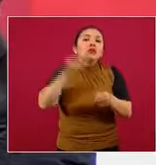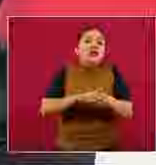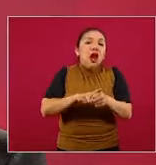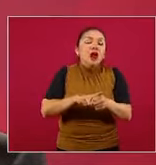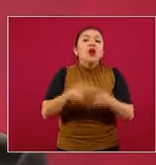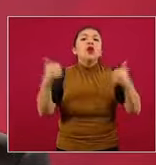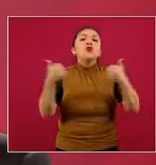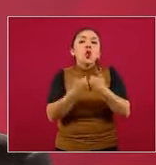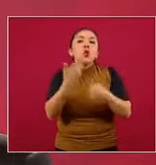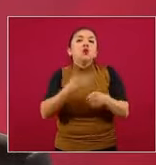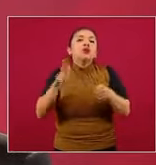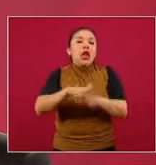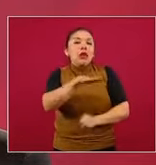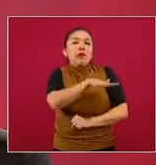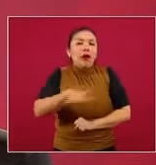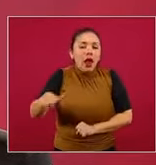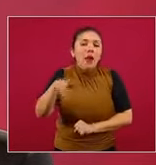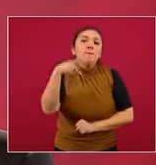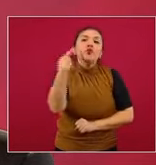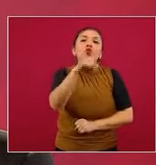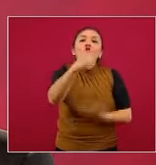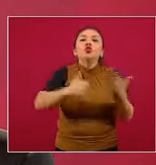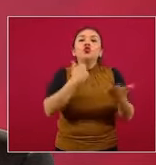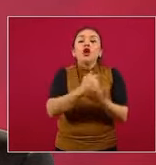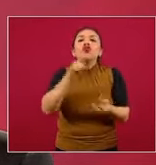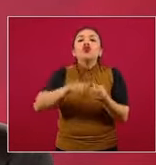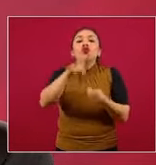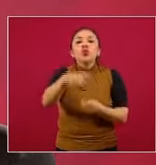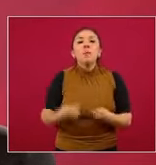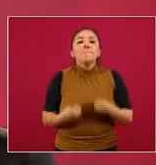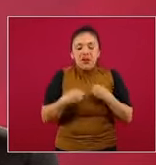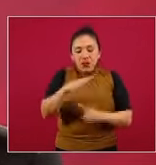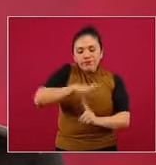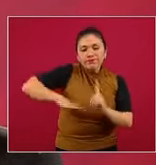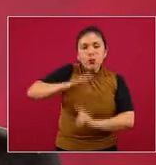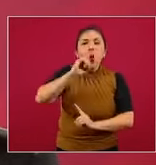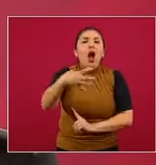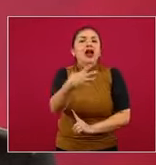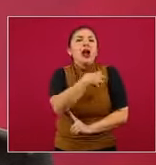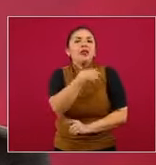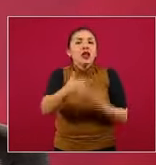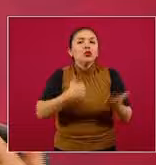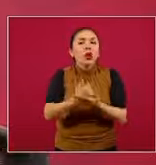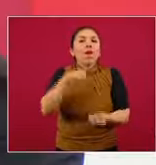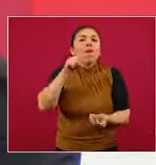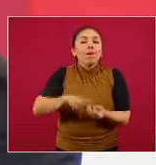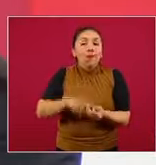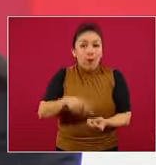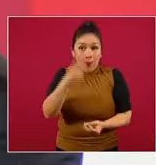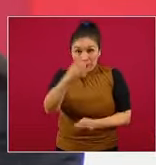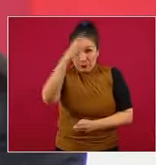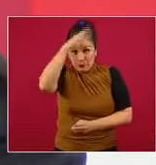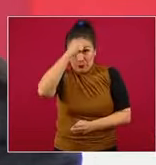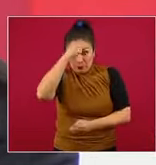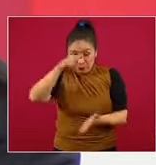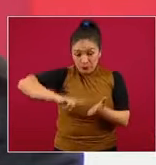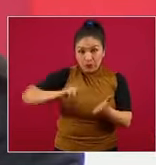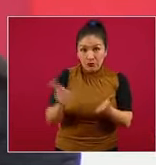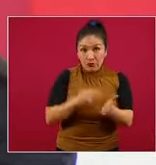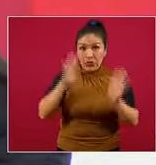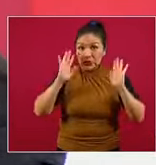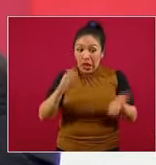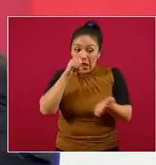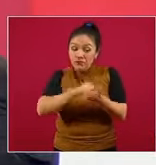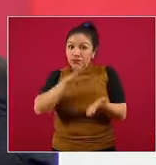civil, ese hospital general de la ciudad donde usted vive o de la ciudad capital del estado. Este acuerdo no